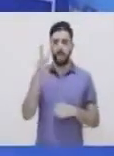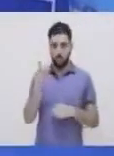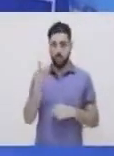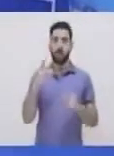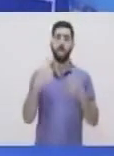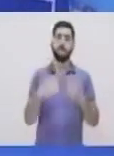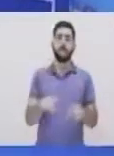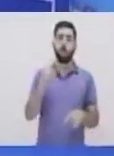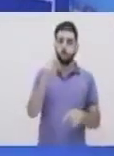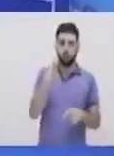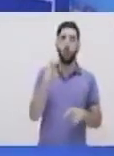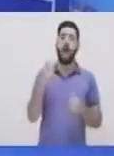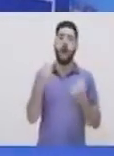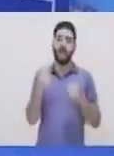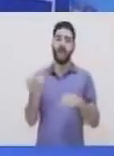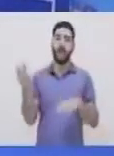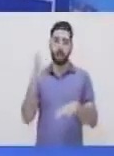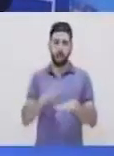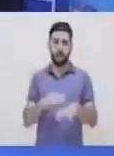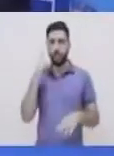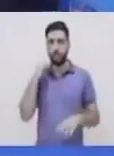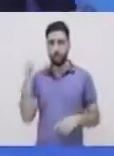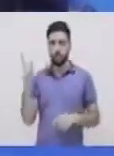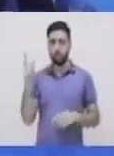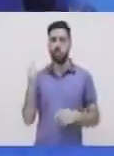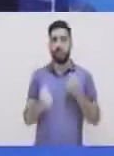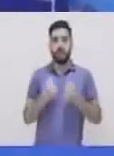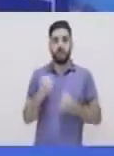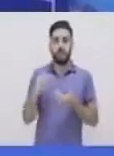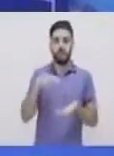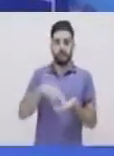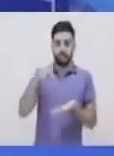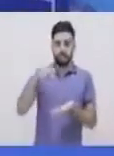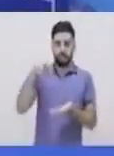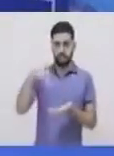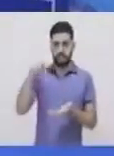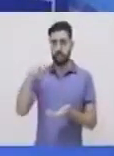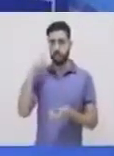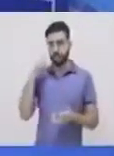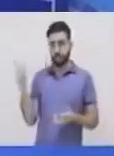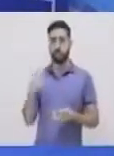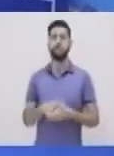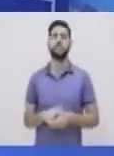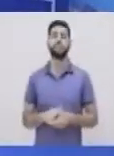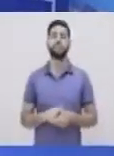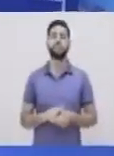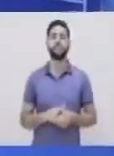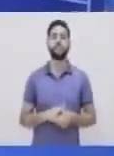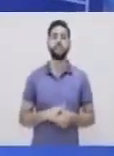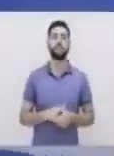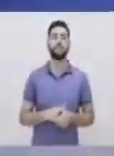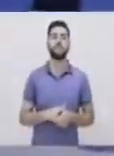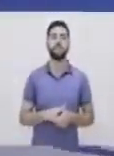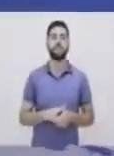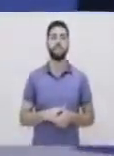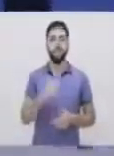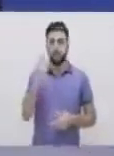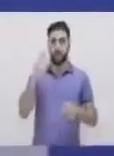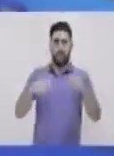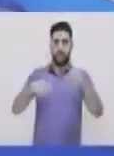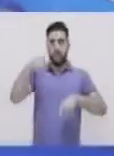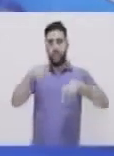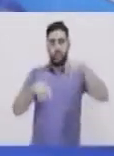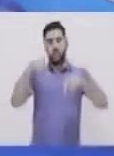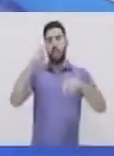casa hacen 15 repeticiones. Comenzaremos acá. Skipping, levantamos bien la rodilla. Levantamos